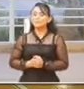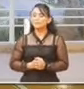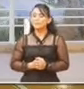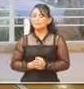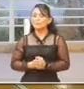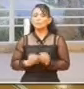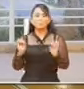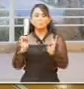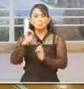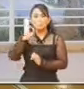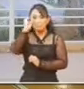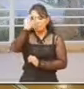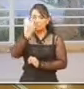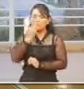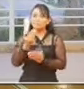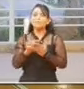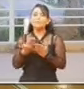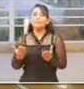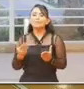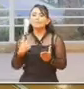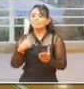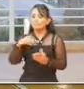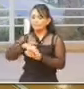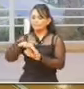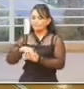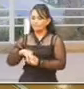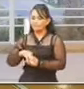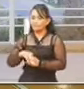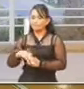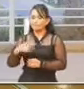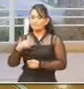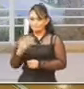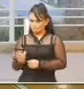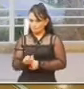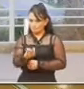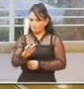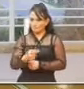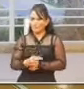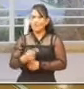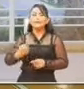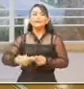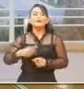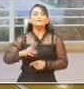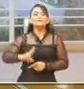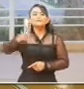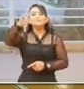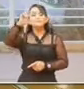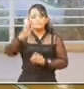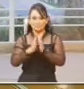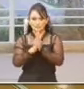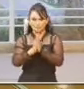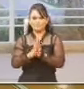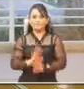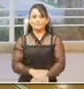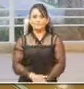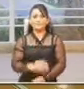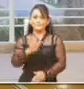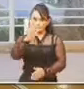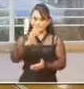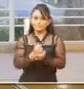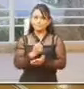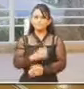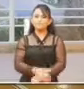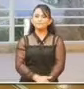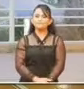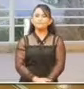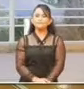alguna consideración, proceda a someterlo a votación, por lo que les pregunto, quienes estén por su aprobación, favor de manifestarlo de manera económica